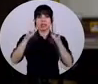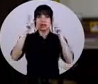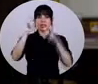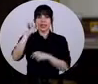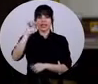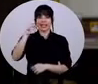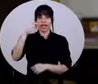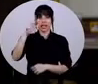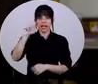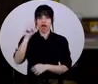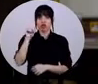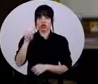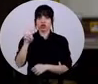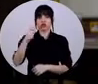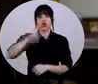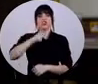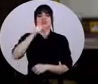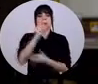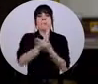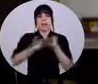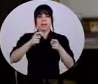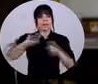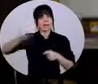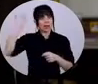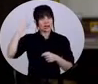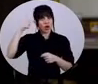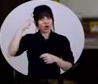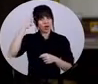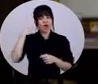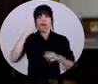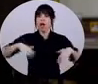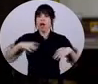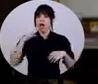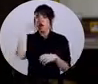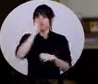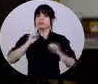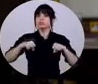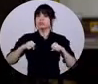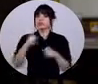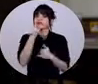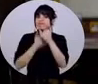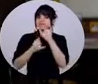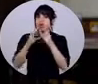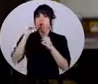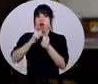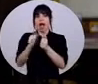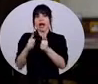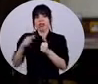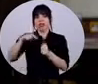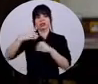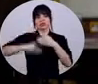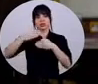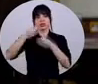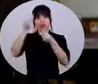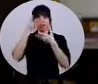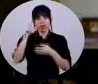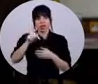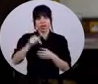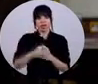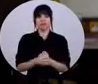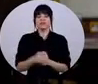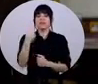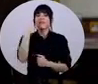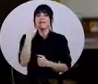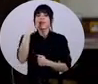informático, llamado Integra 2, fue ordenada por la anterior administración sin tomar previsiones ante posibles